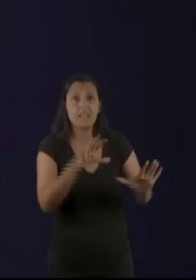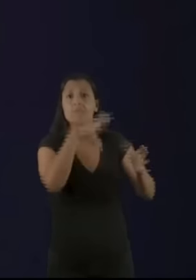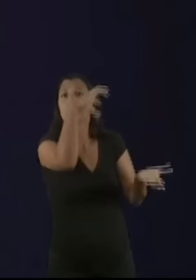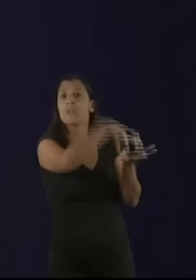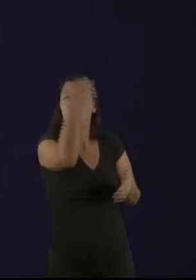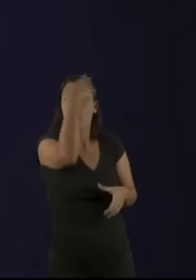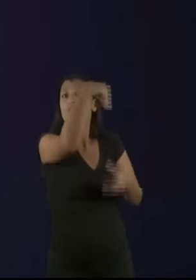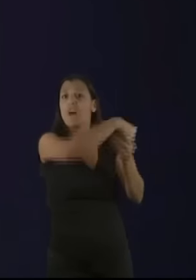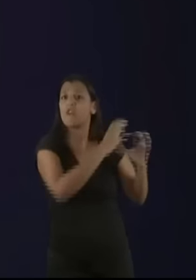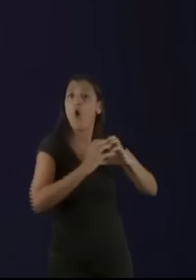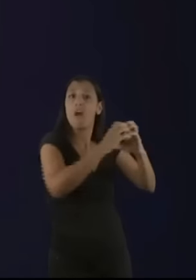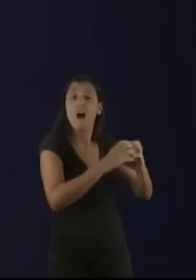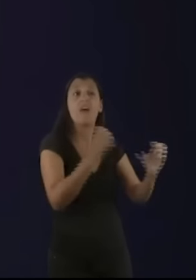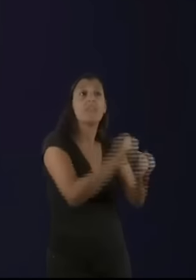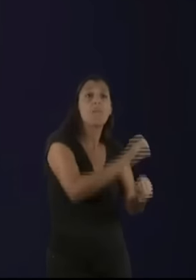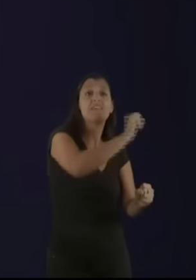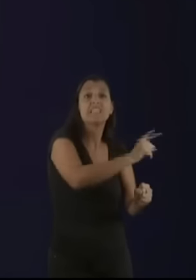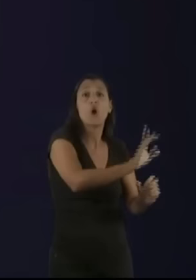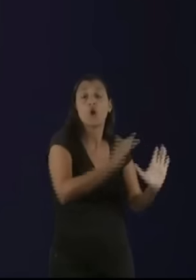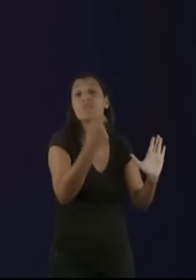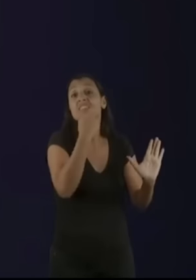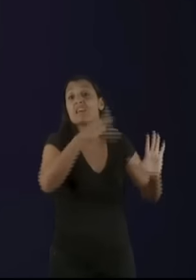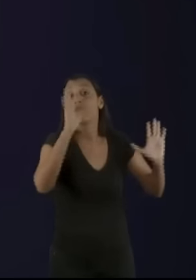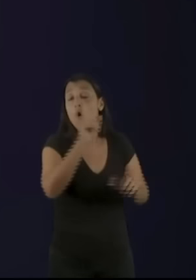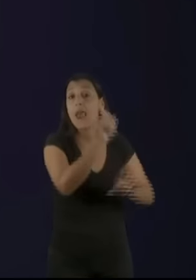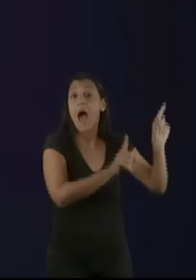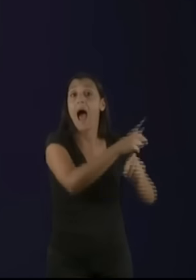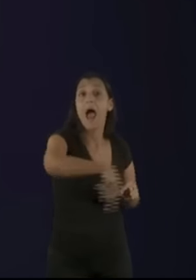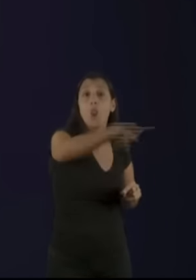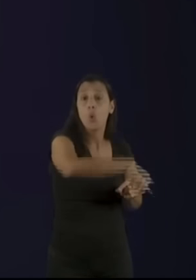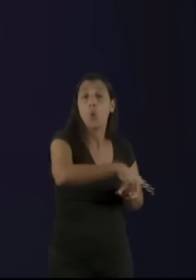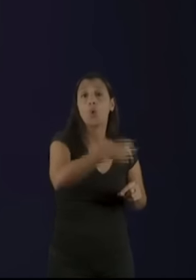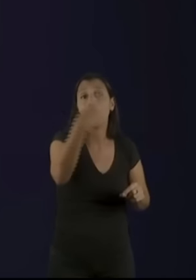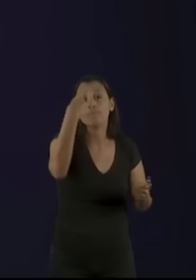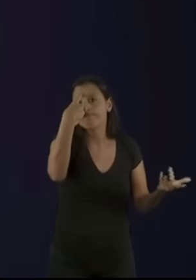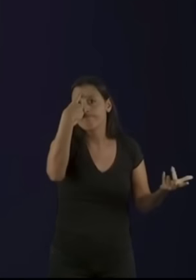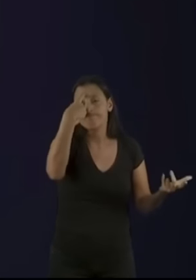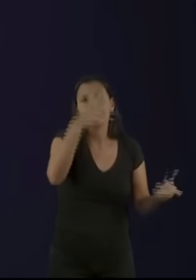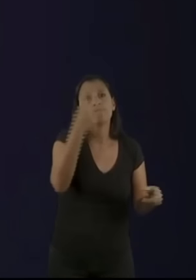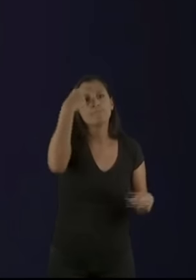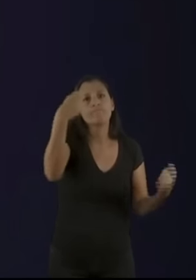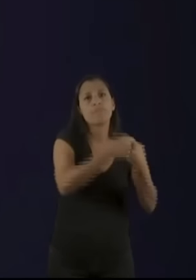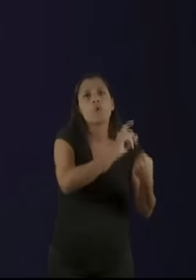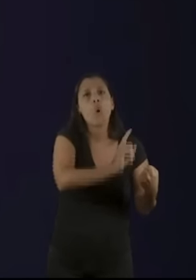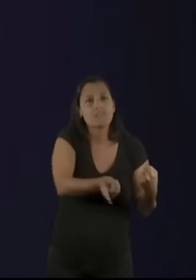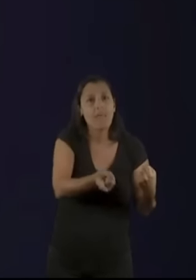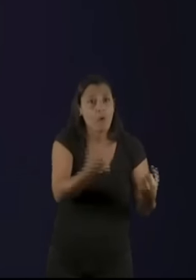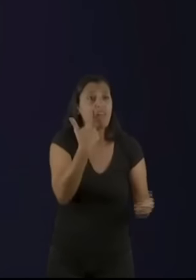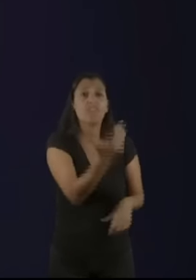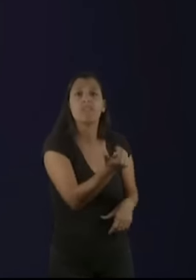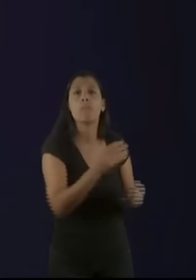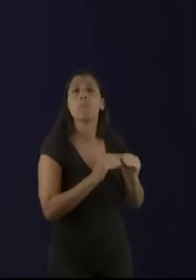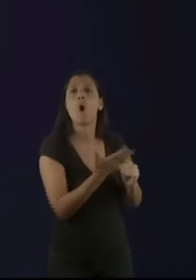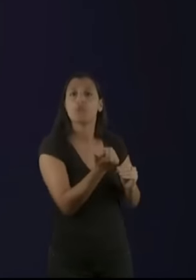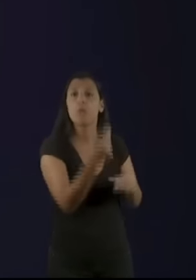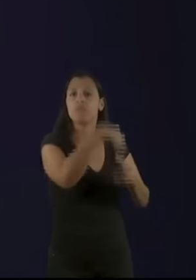de un debate y que en tal caso si alguno tiene la posición de Nacho ortelli que la plantee y efectivamente ente será